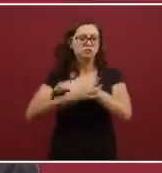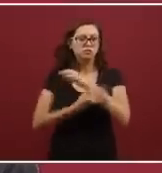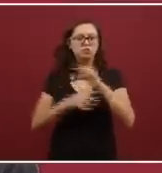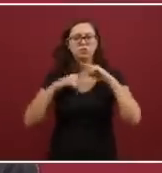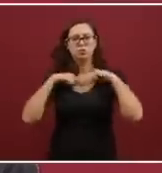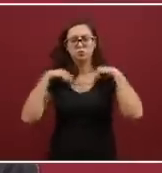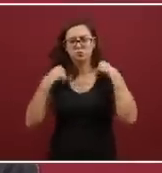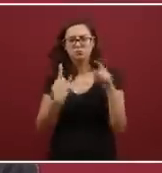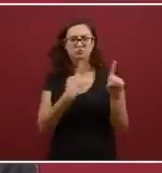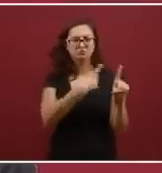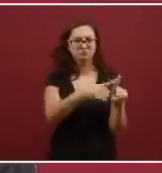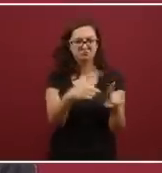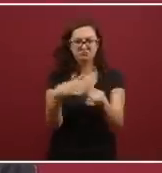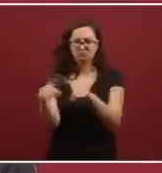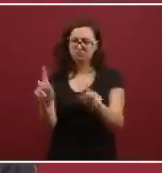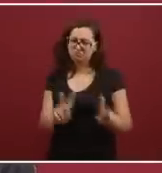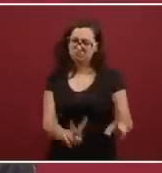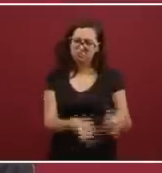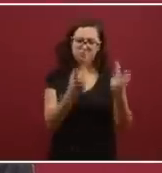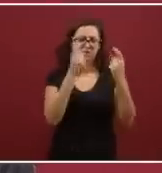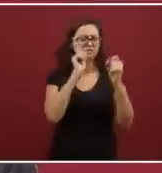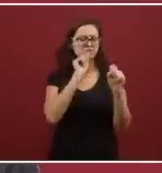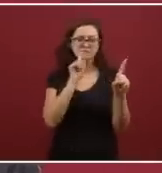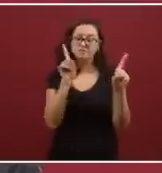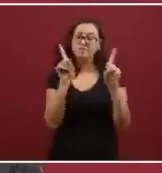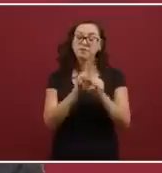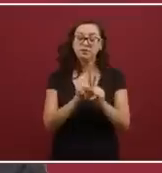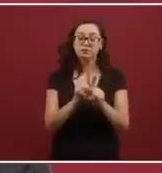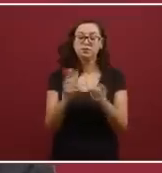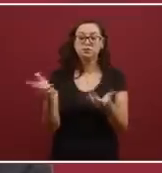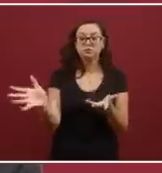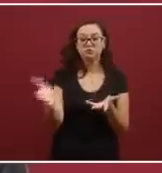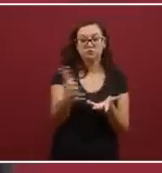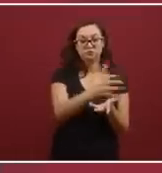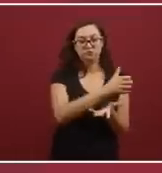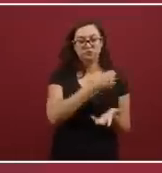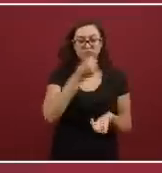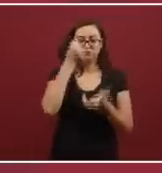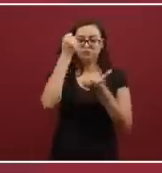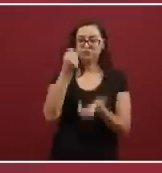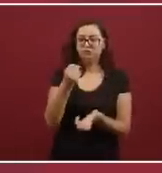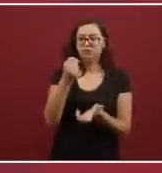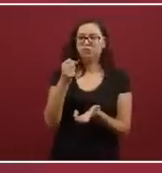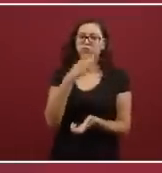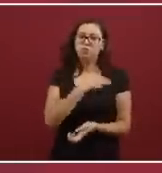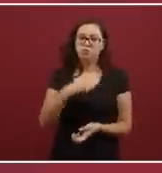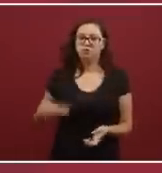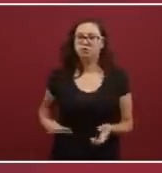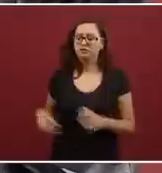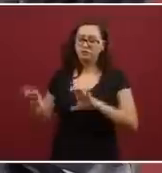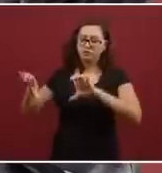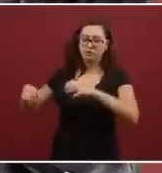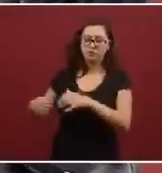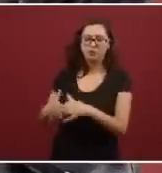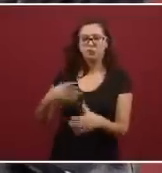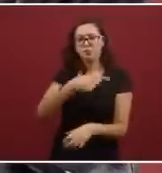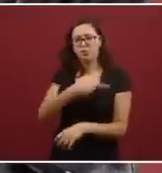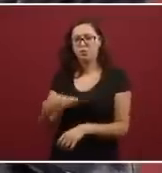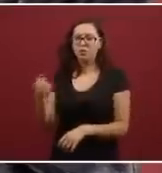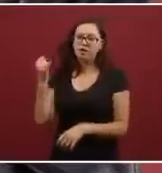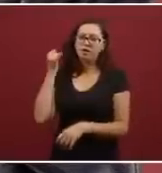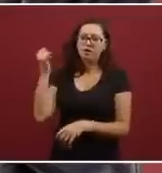con el mismo propósito de apoyar a comunidades pobres, a municipios